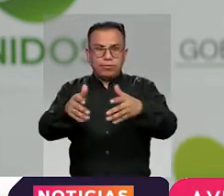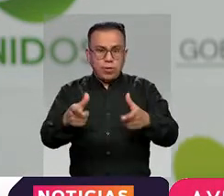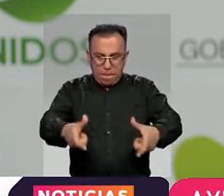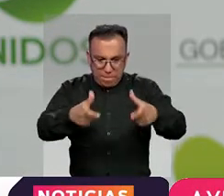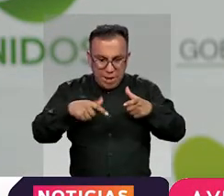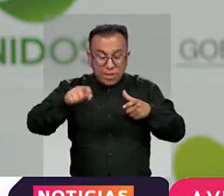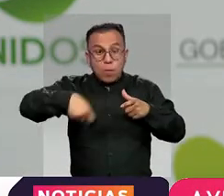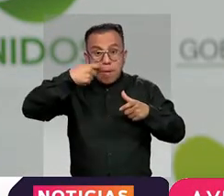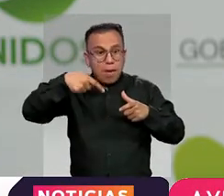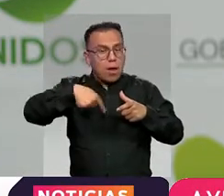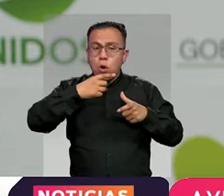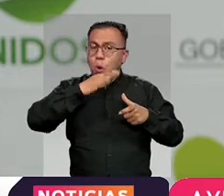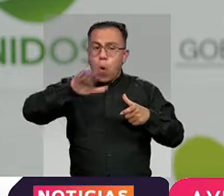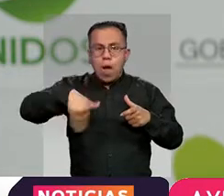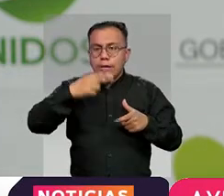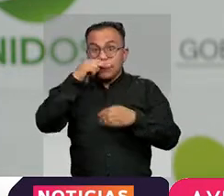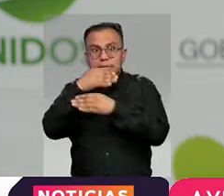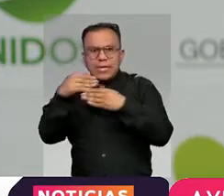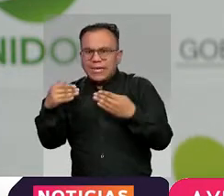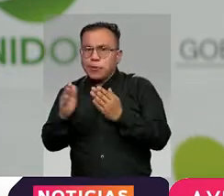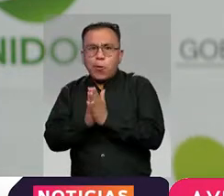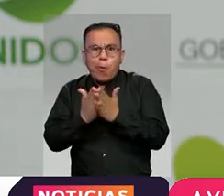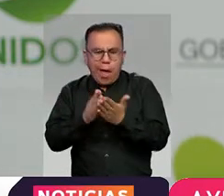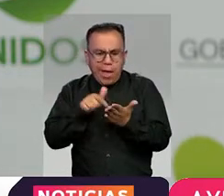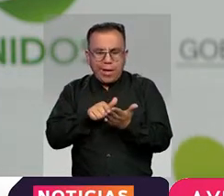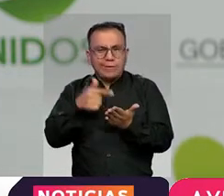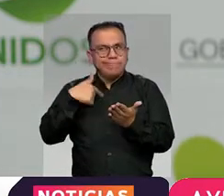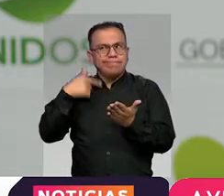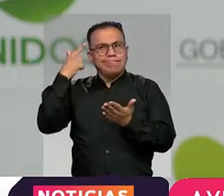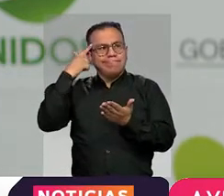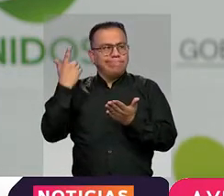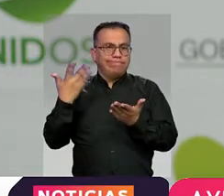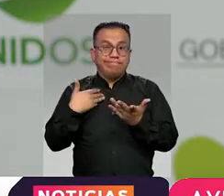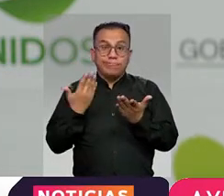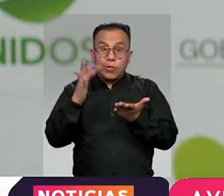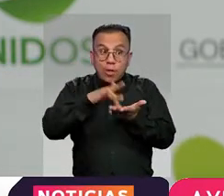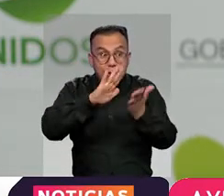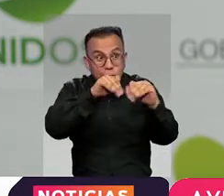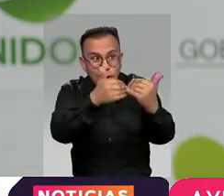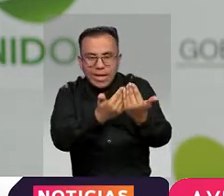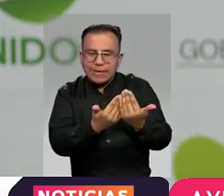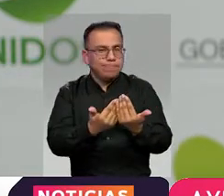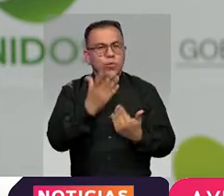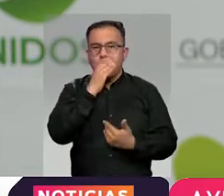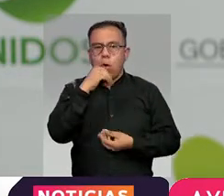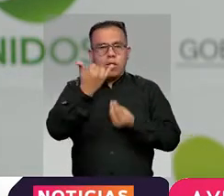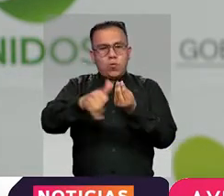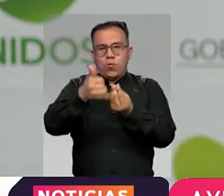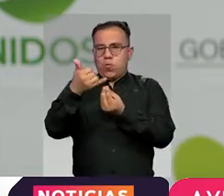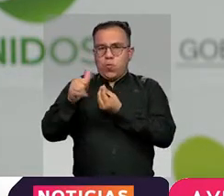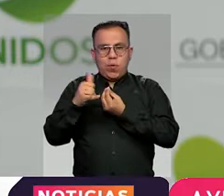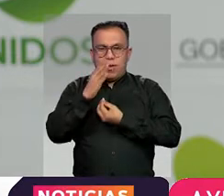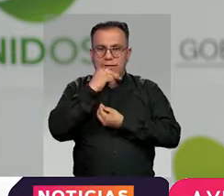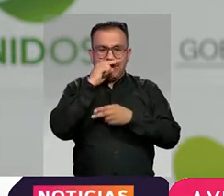servir una comida. Los niños no tienen un cuaderno para pensar si quieren volver a la escuela. No hay juguetes